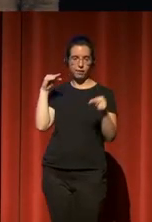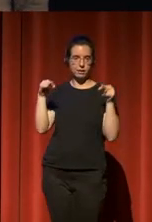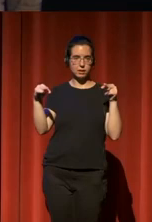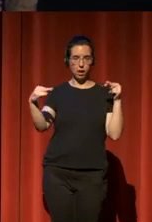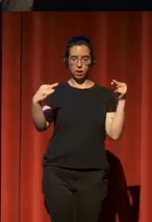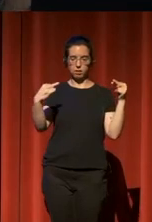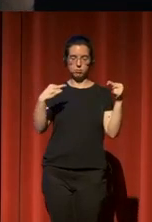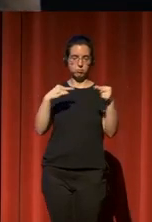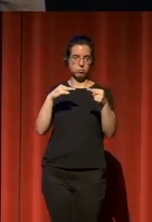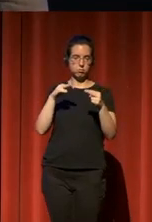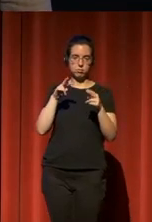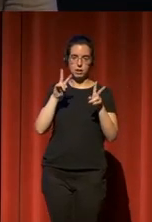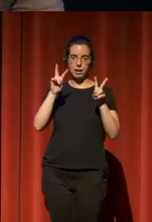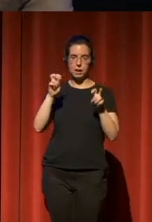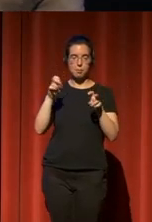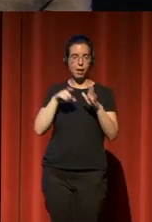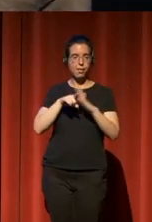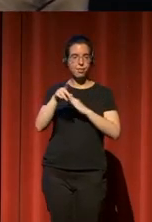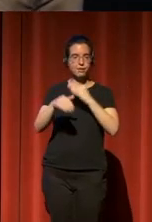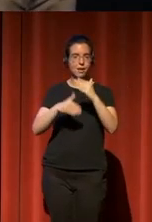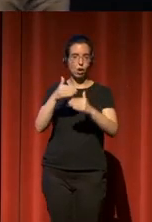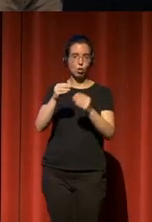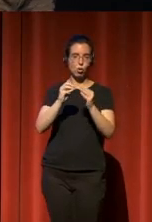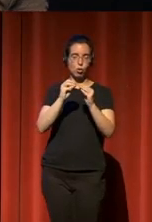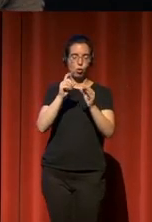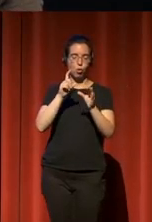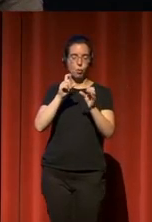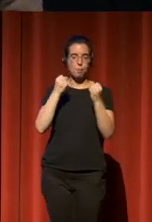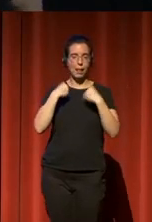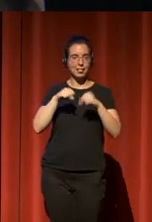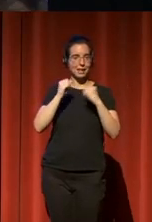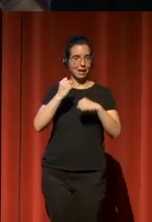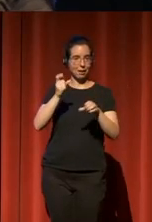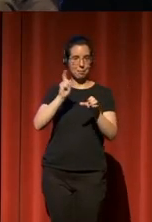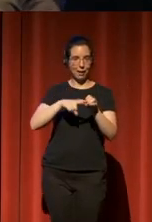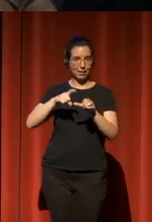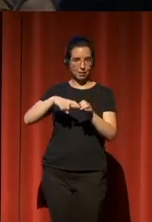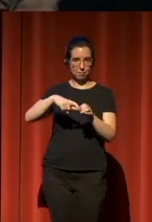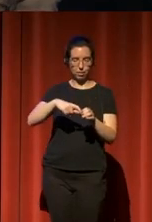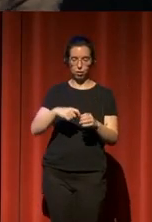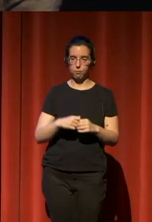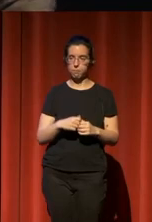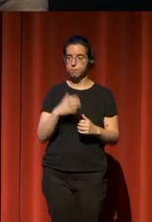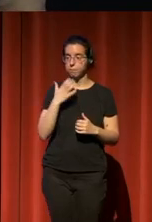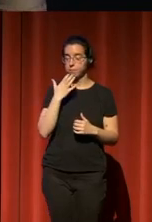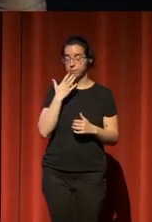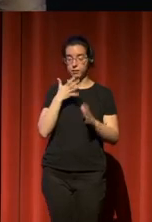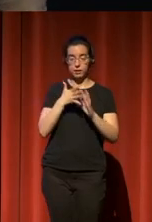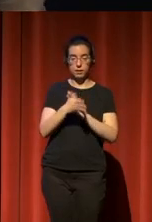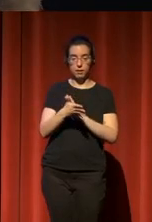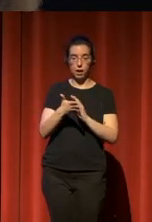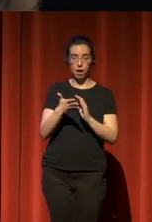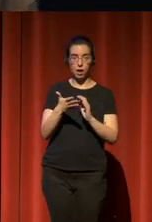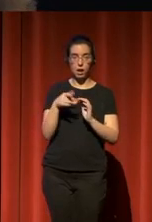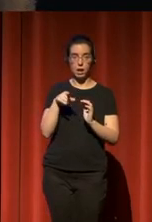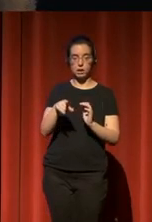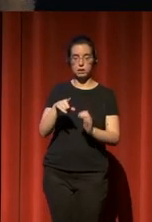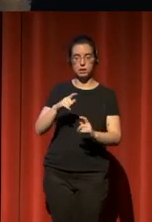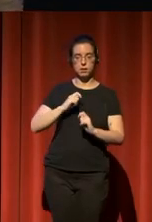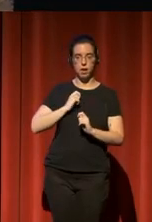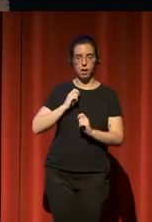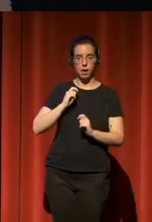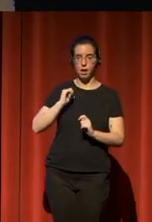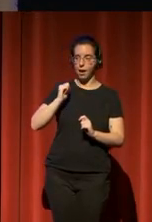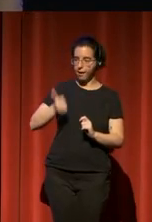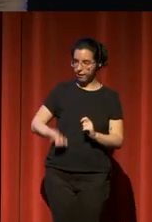desarrollo de las de las prácticas de participación lo que eh podemos ver como un elemento de riqueza eh Y de